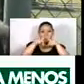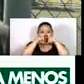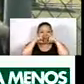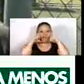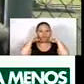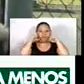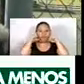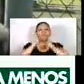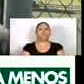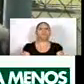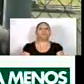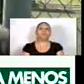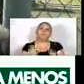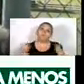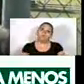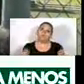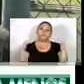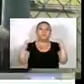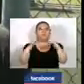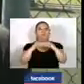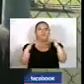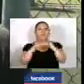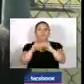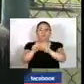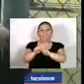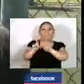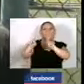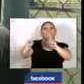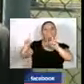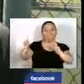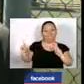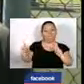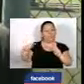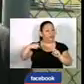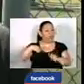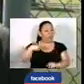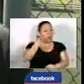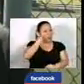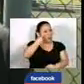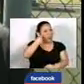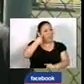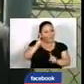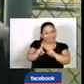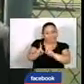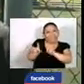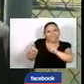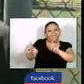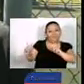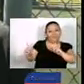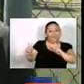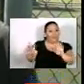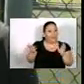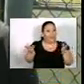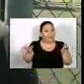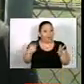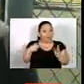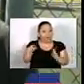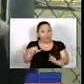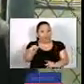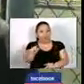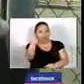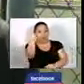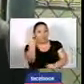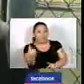¿verdad? Y también el distanciamiento, definitivamente yo sí cuido mucho, sobre todo cuando estoy cerca de